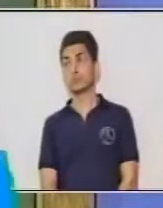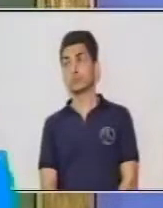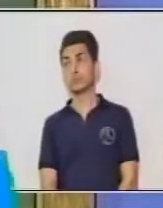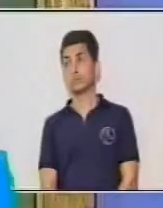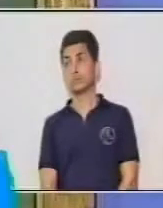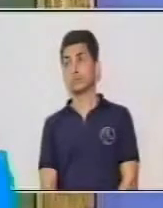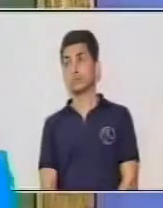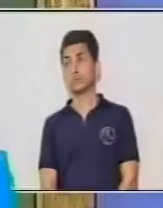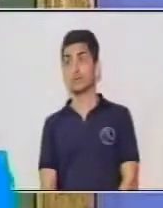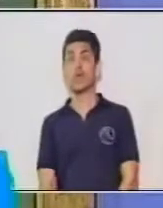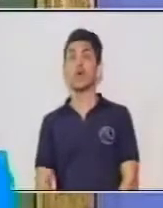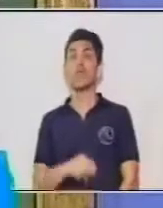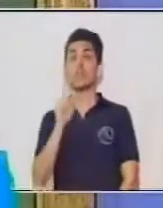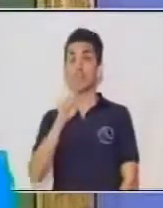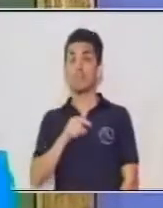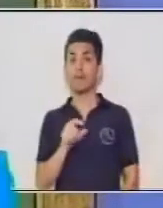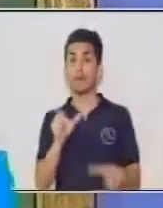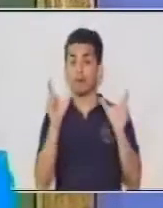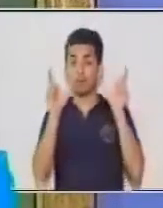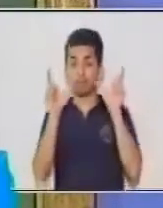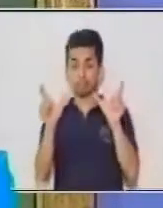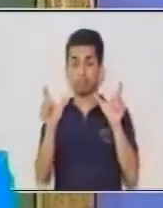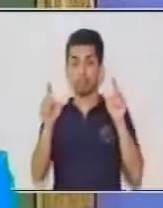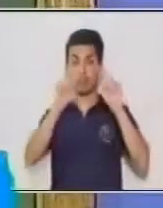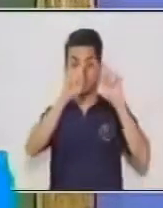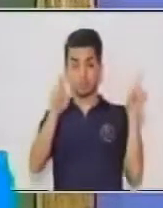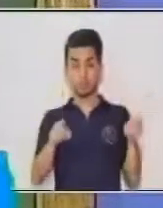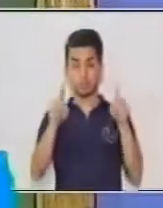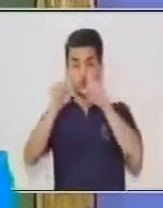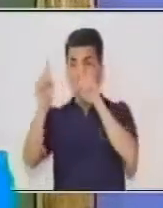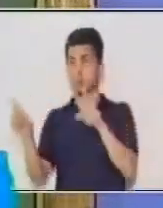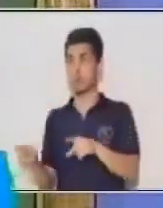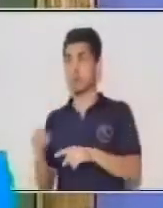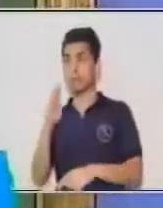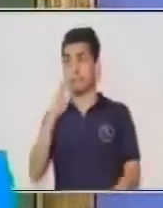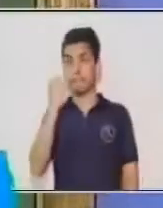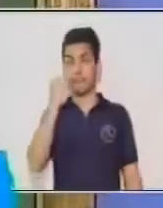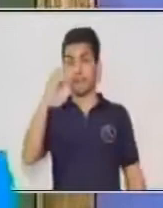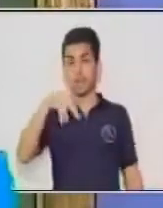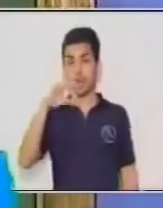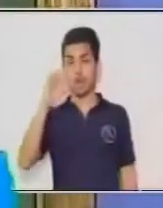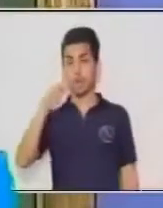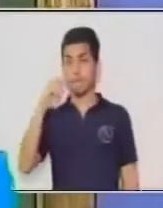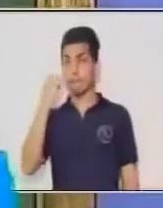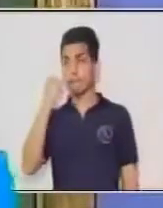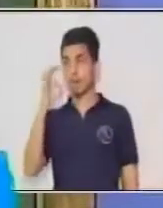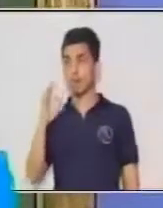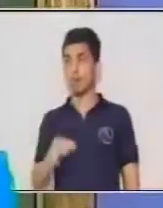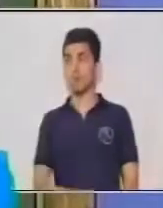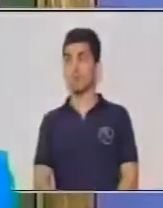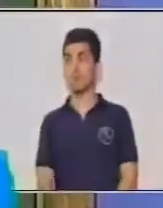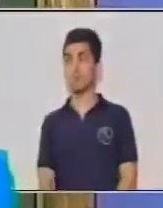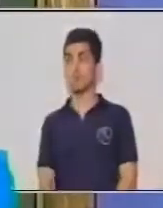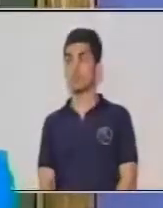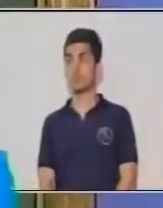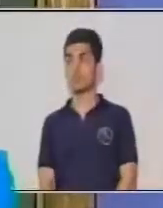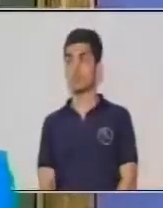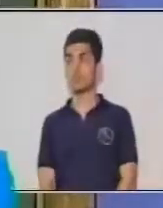dos binomios. Vamos a sacar la raíz de este primer valor, que es x.